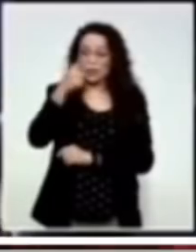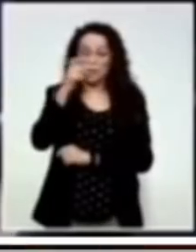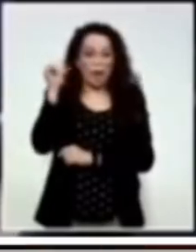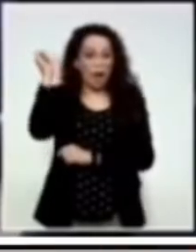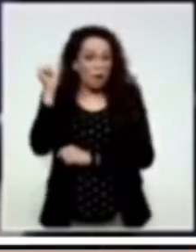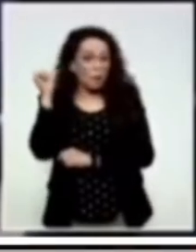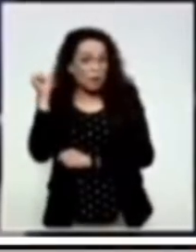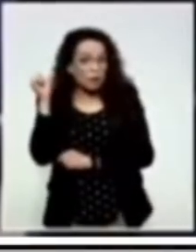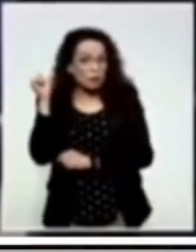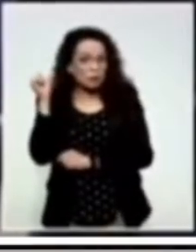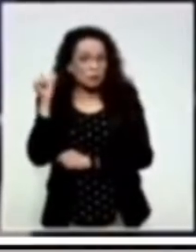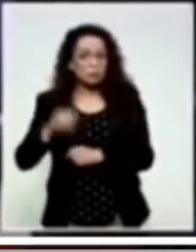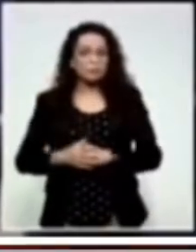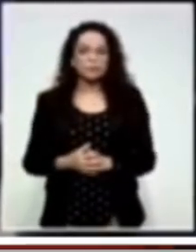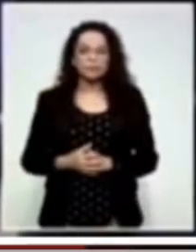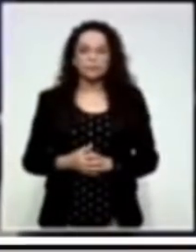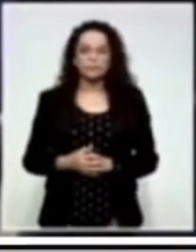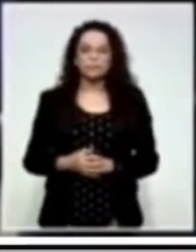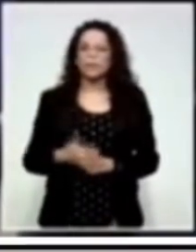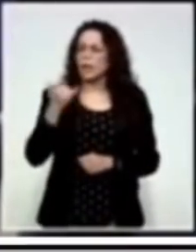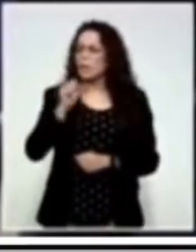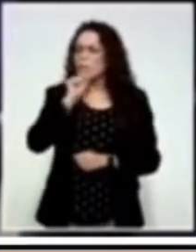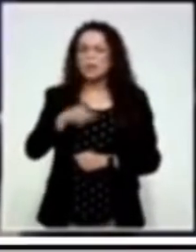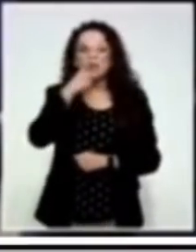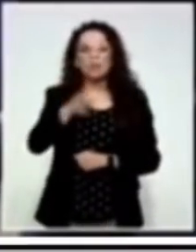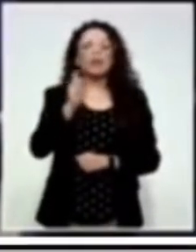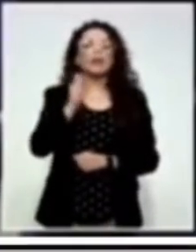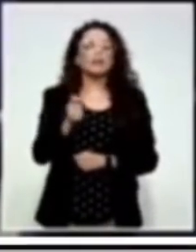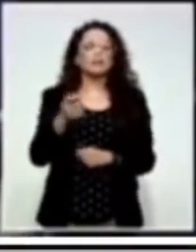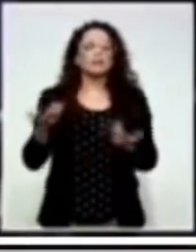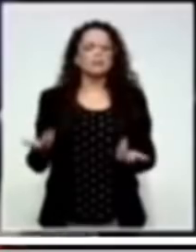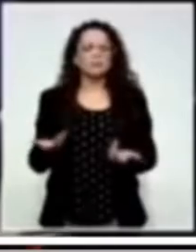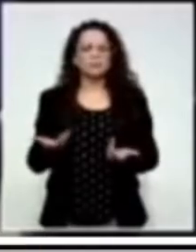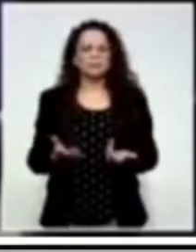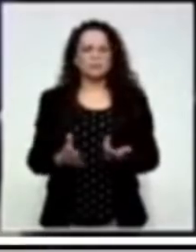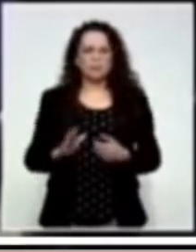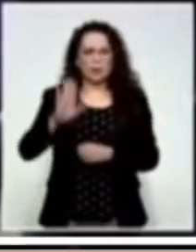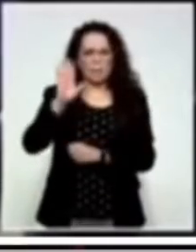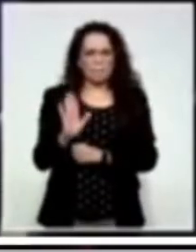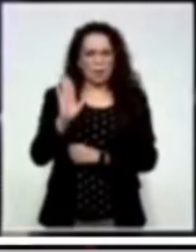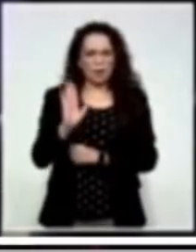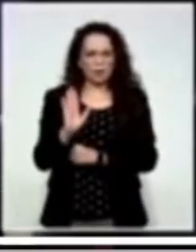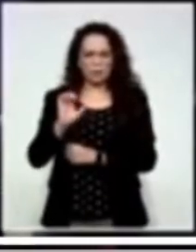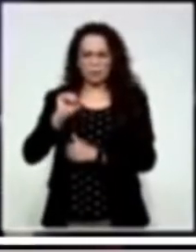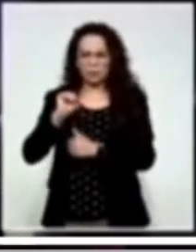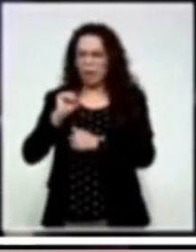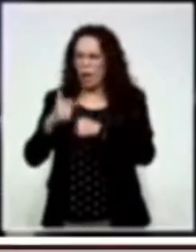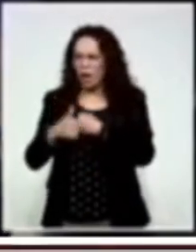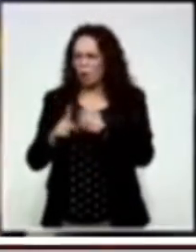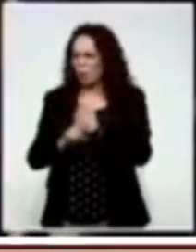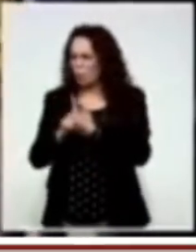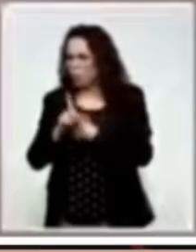bueno, también se mencionaba que hubo alguna especie de presión por esta visita a alguno de los ministros, por